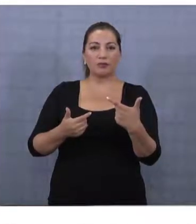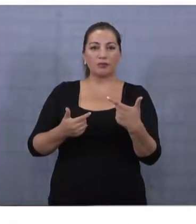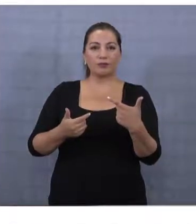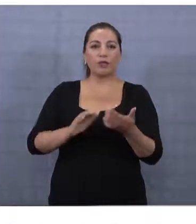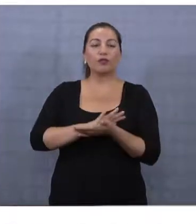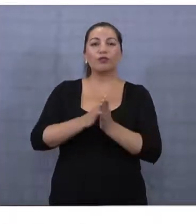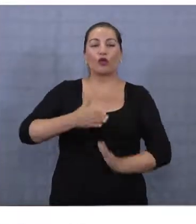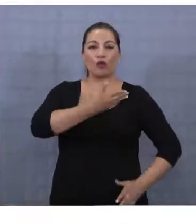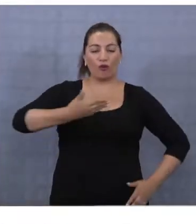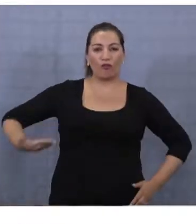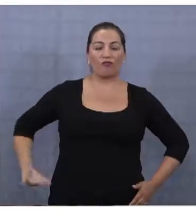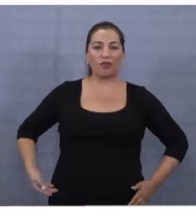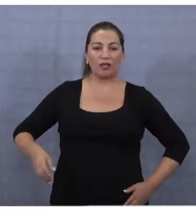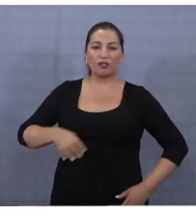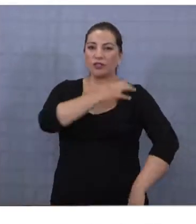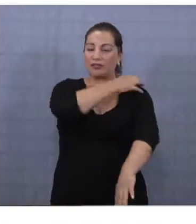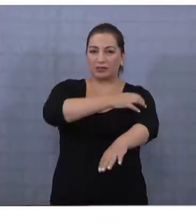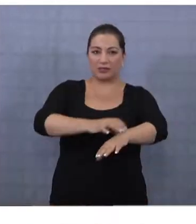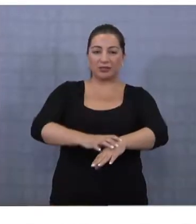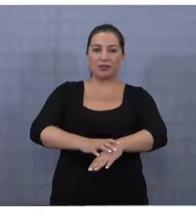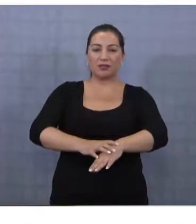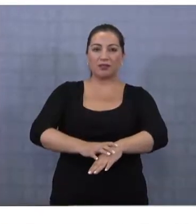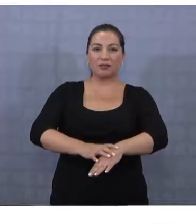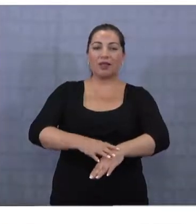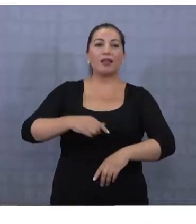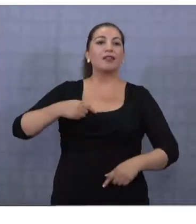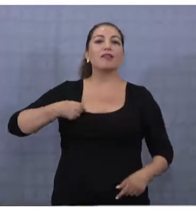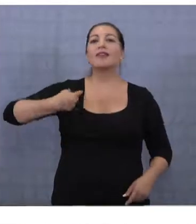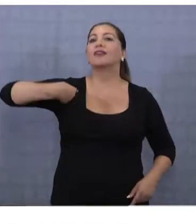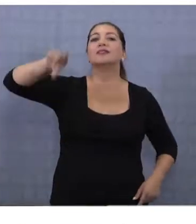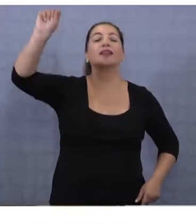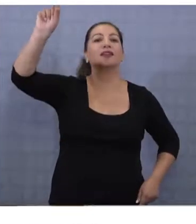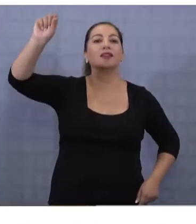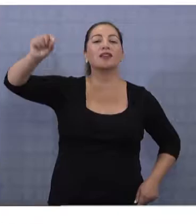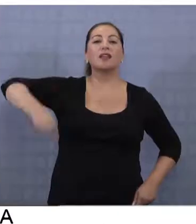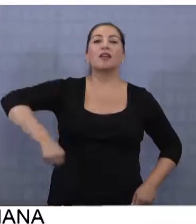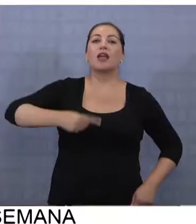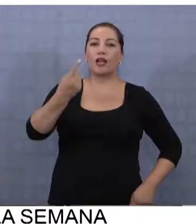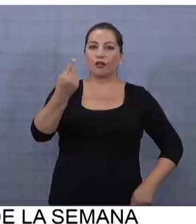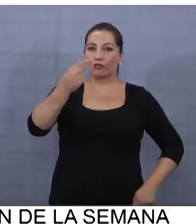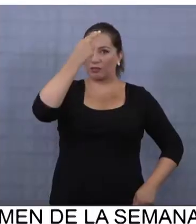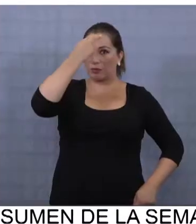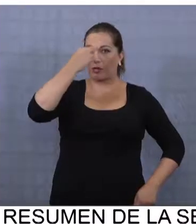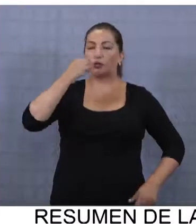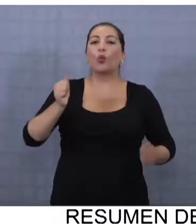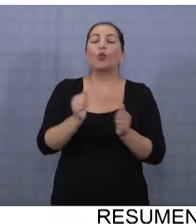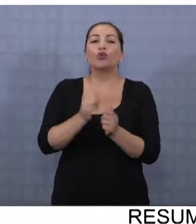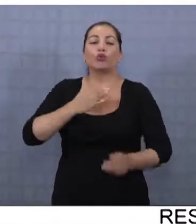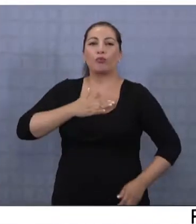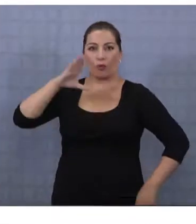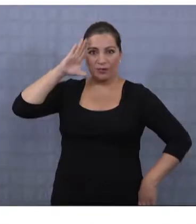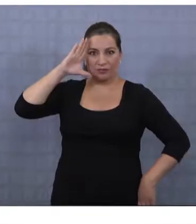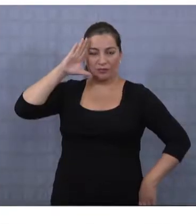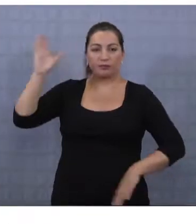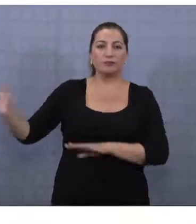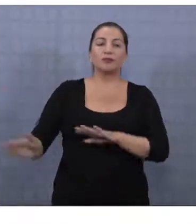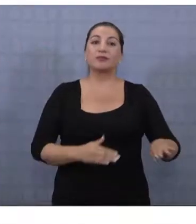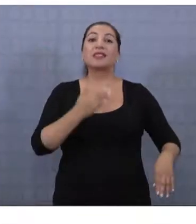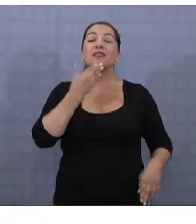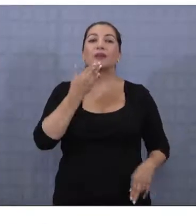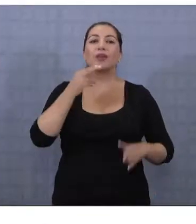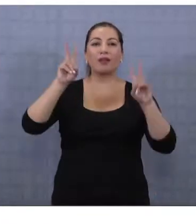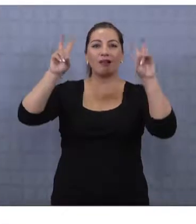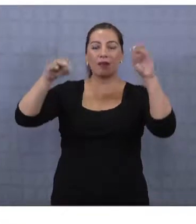gobiernos regionales, se tiene que salir el 11 de marzo conmigo. También surgieron objeciones a la